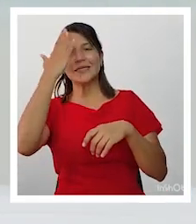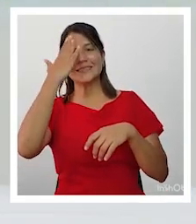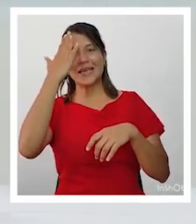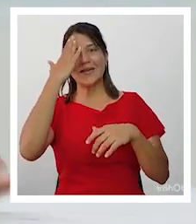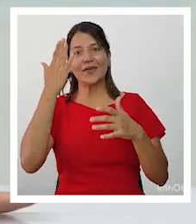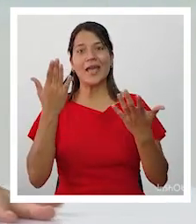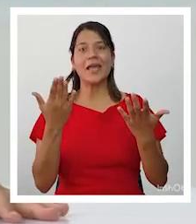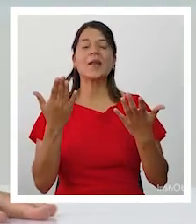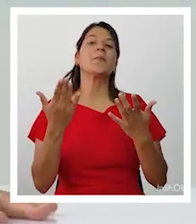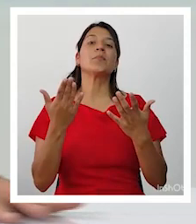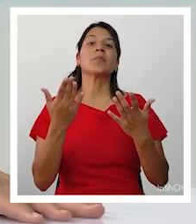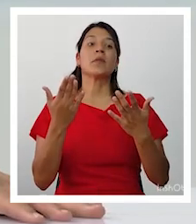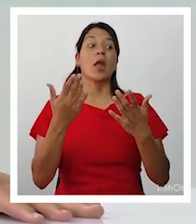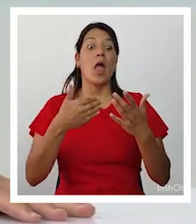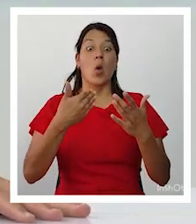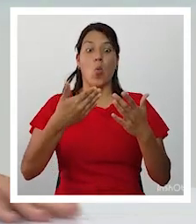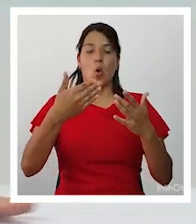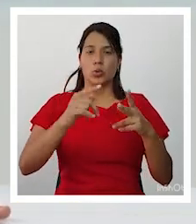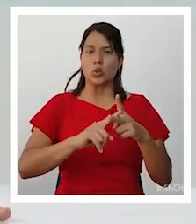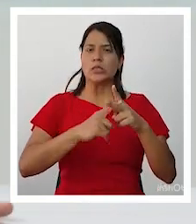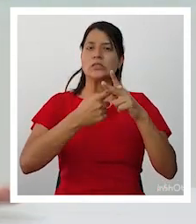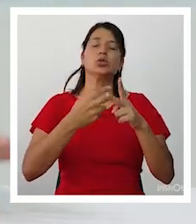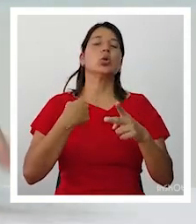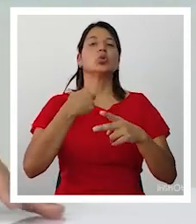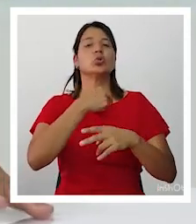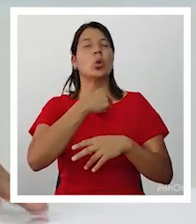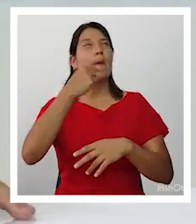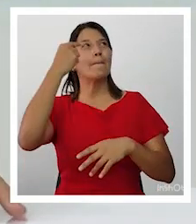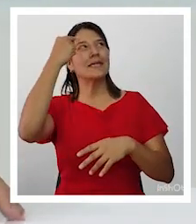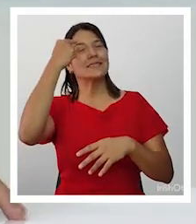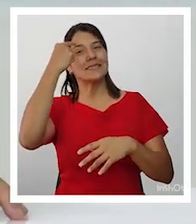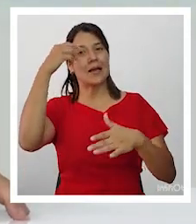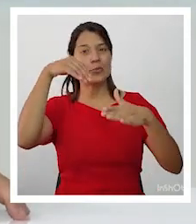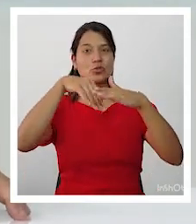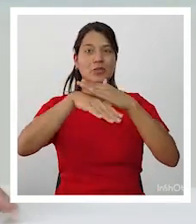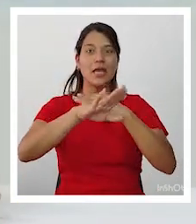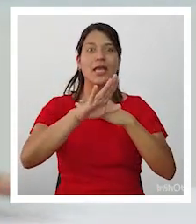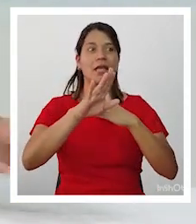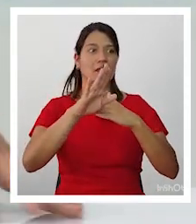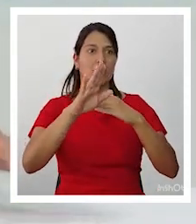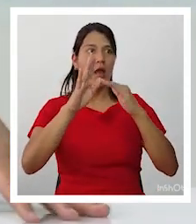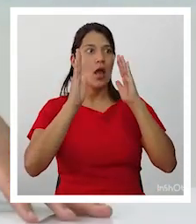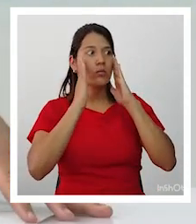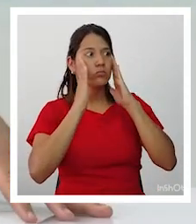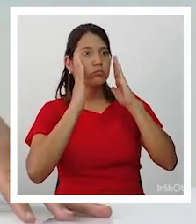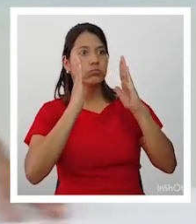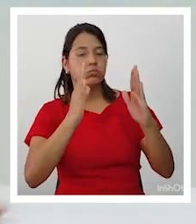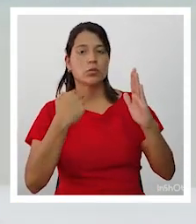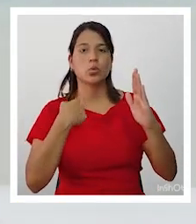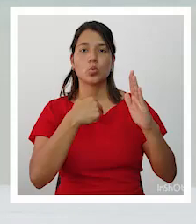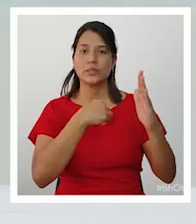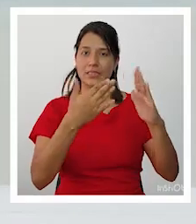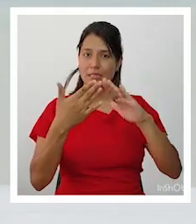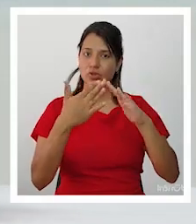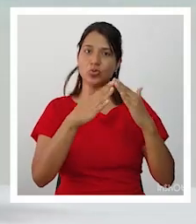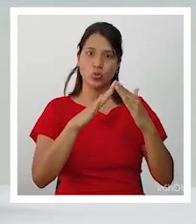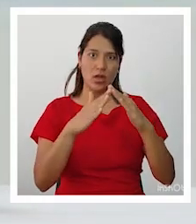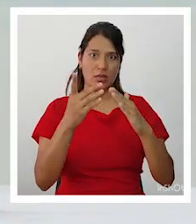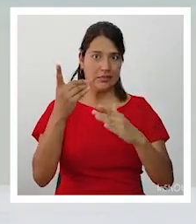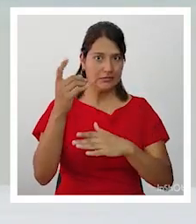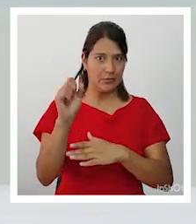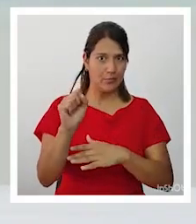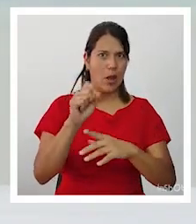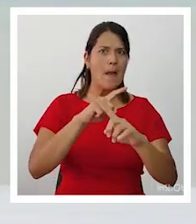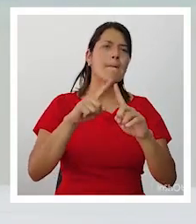no solamente al inicio estábamos pensando en abordar nuestra ciudad, ¿verdad?, que es Desamparados, sino que al final nos